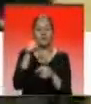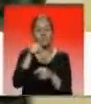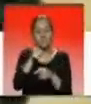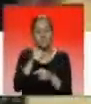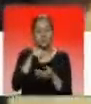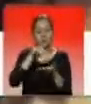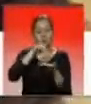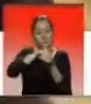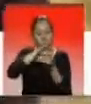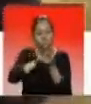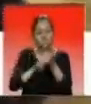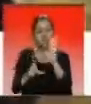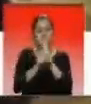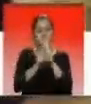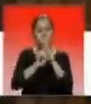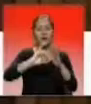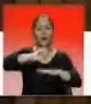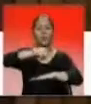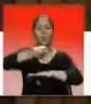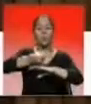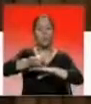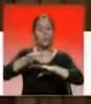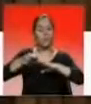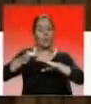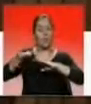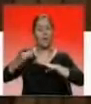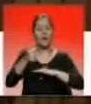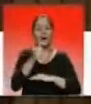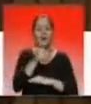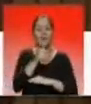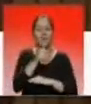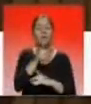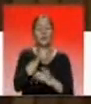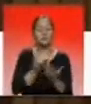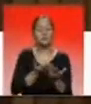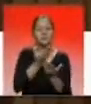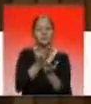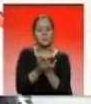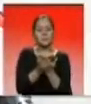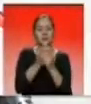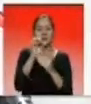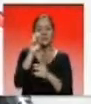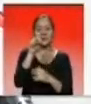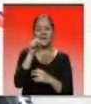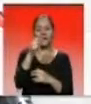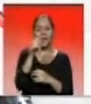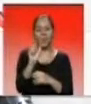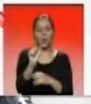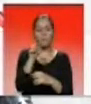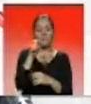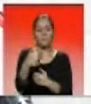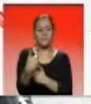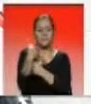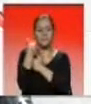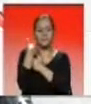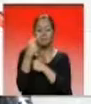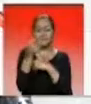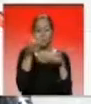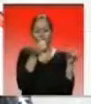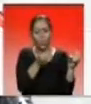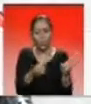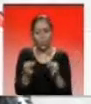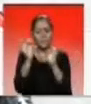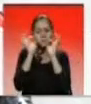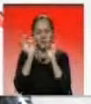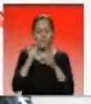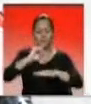y legalización de las juntas de agua, presentado por la Secretaría Nacional del Agua. Permite un ordenamiento apropiado para